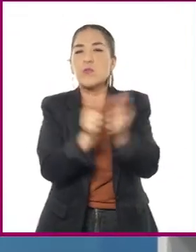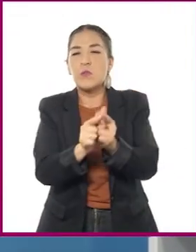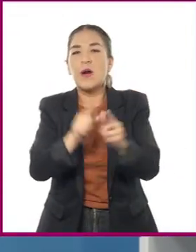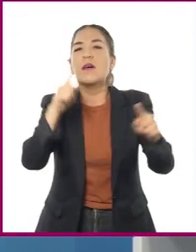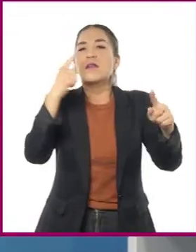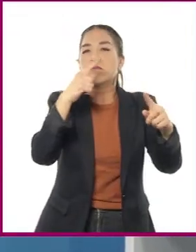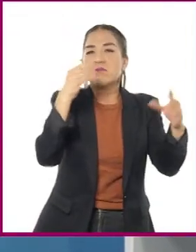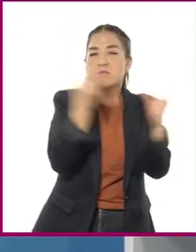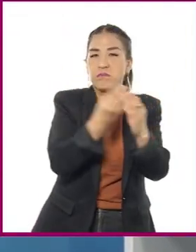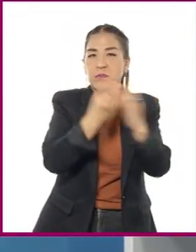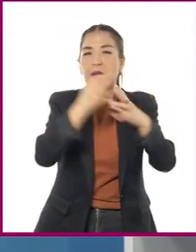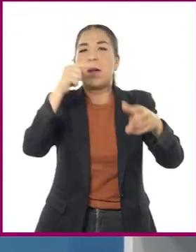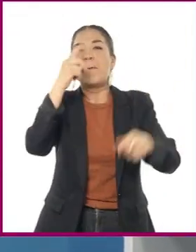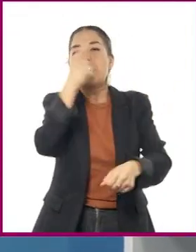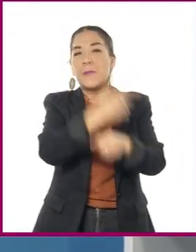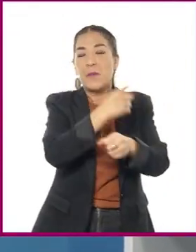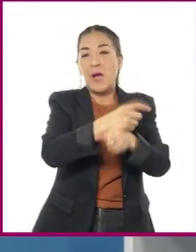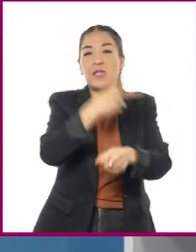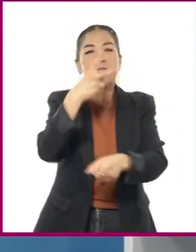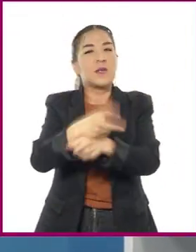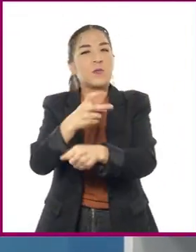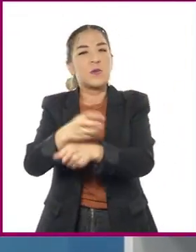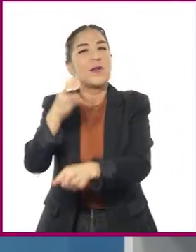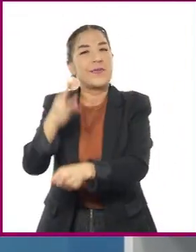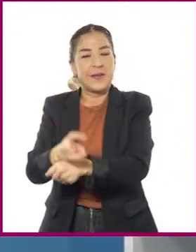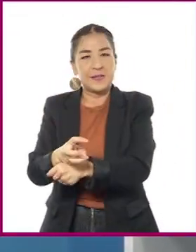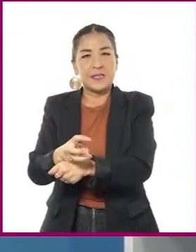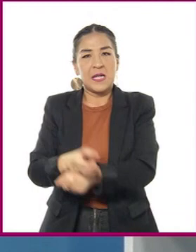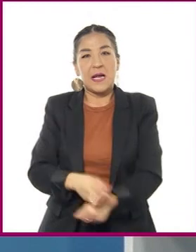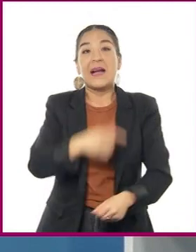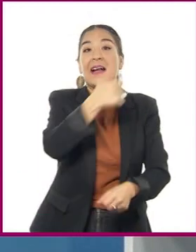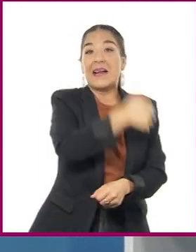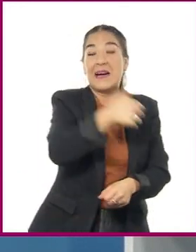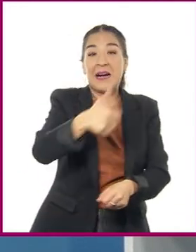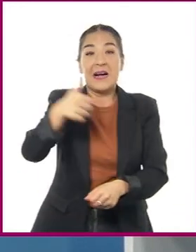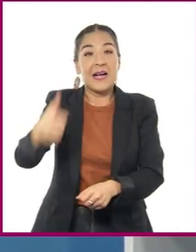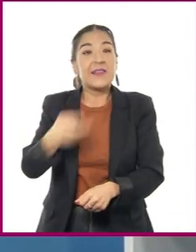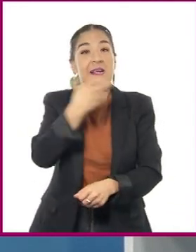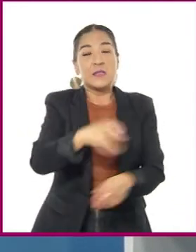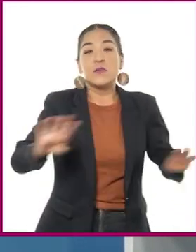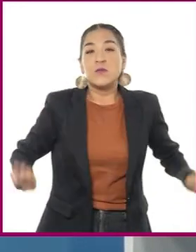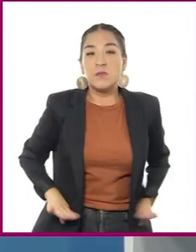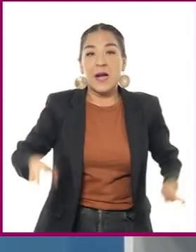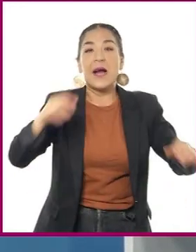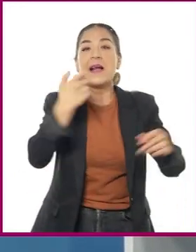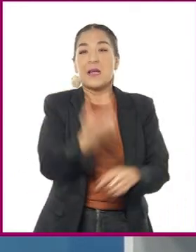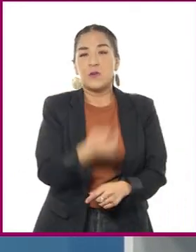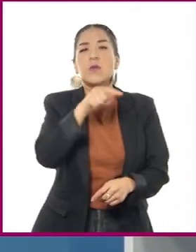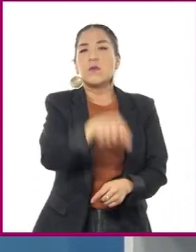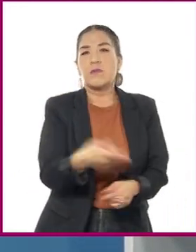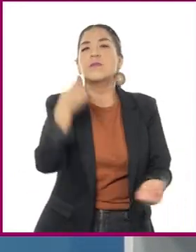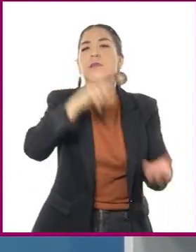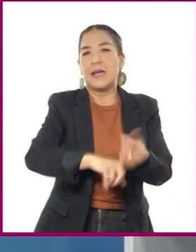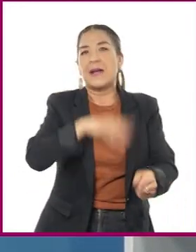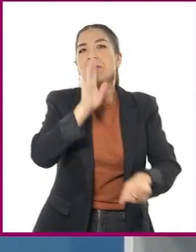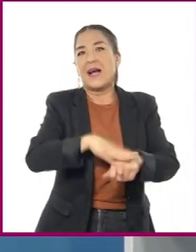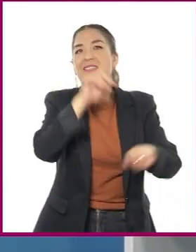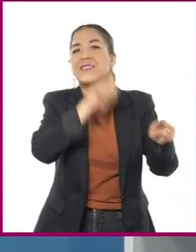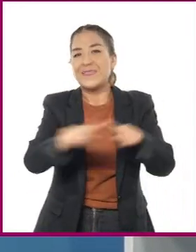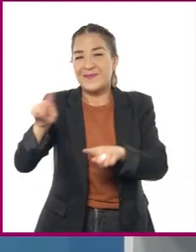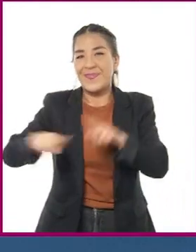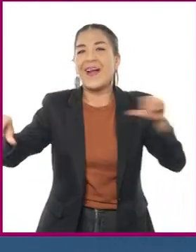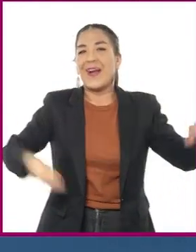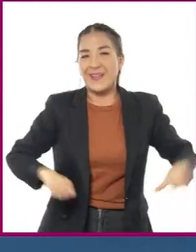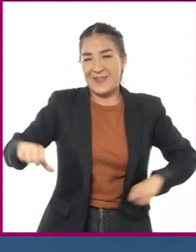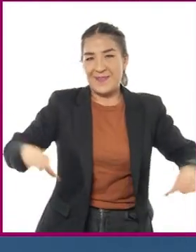en primarias, secundarias y terciarias. Cada uno de estos sectores económicos lleva a cabo diferentes